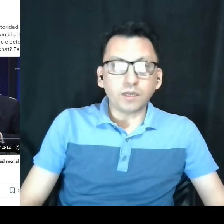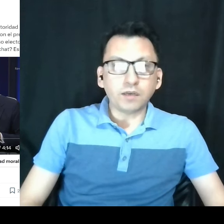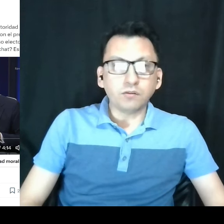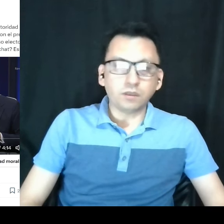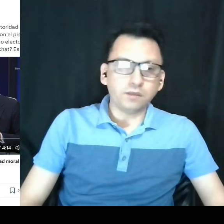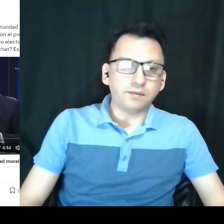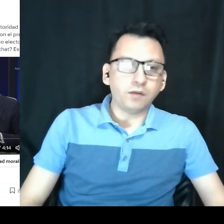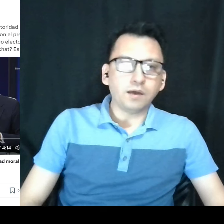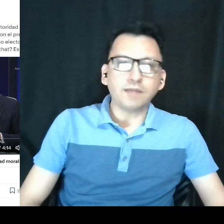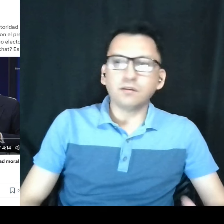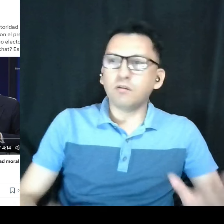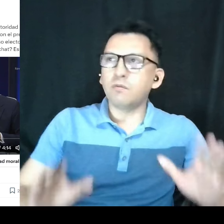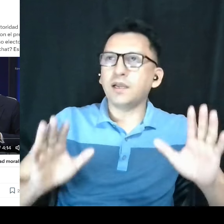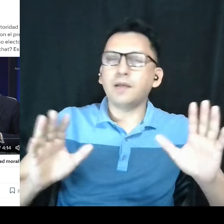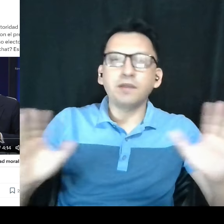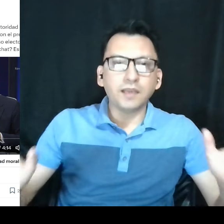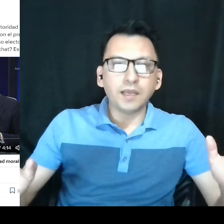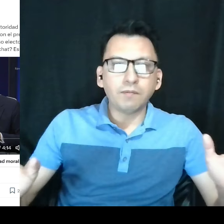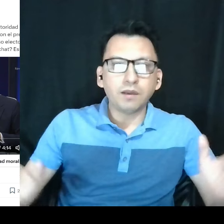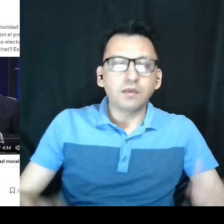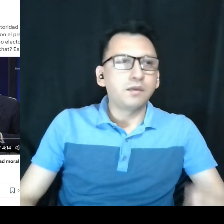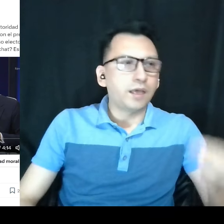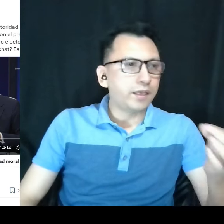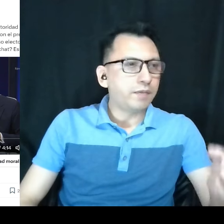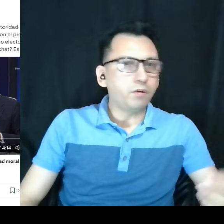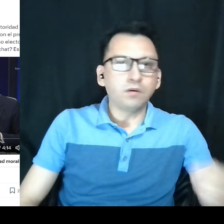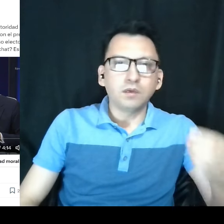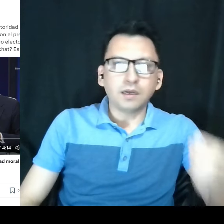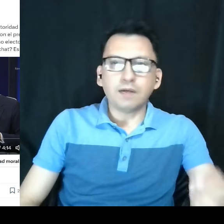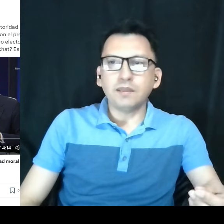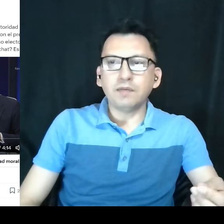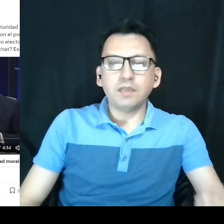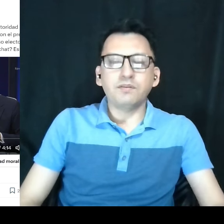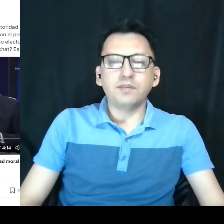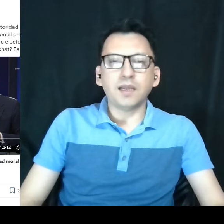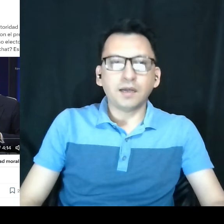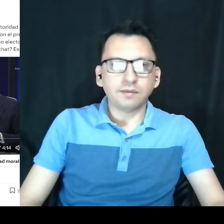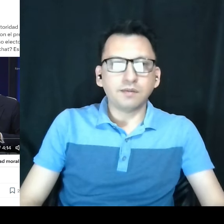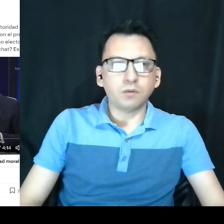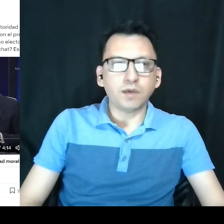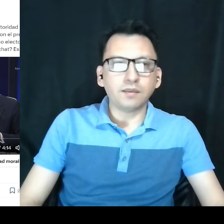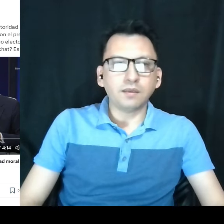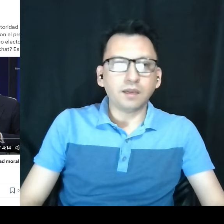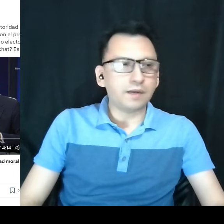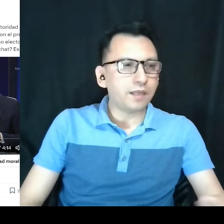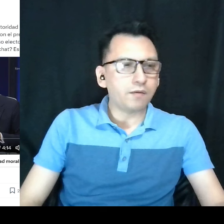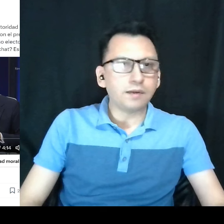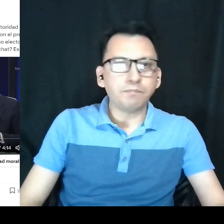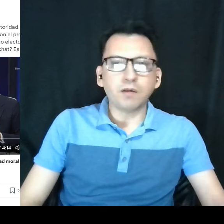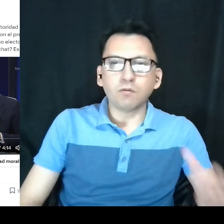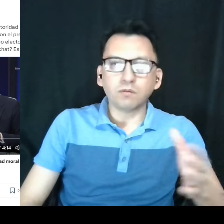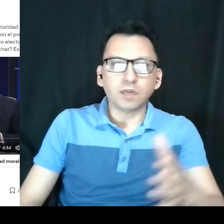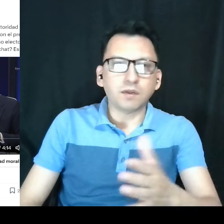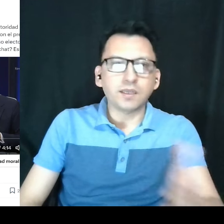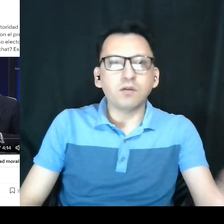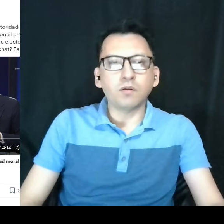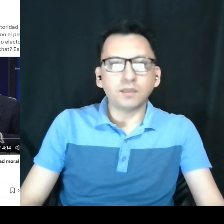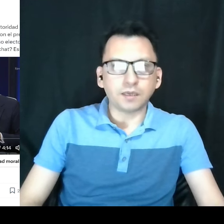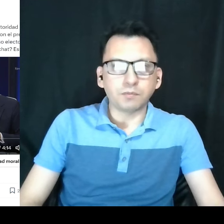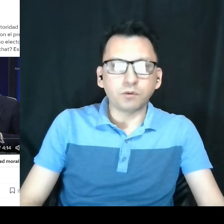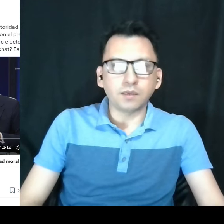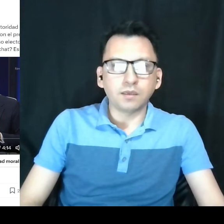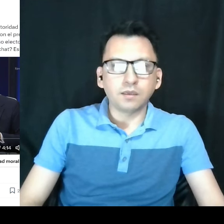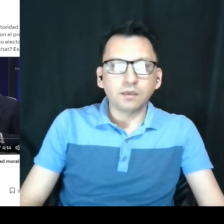beneficia a los ricos y coiro hace como que la virgen le habla ejemplo acaban de beneficiar a César Duarte le acaban de dar un Amparo contra